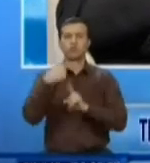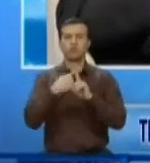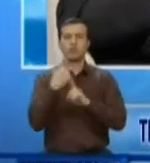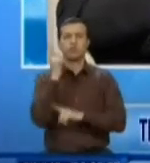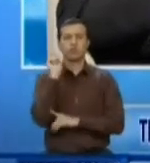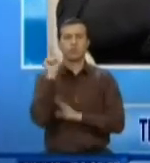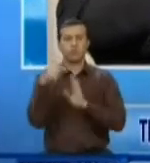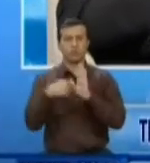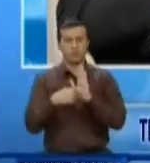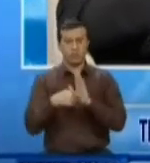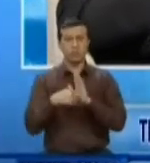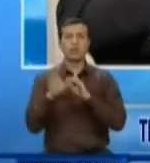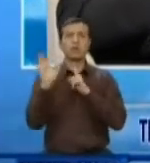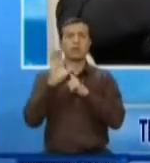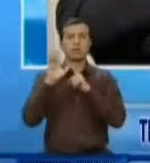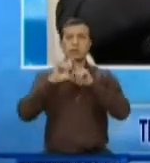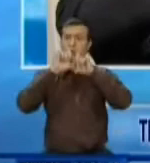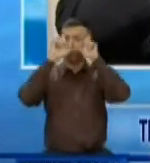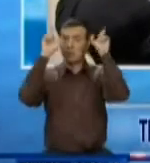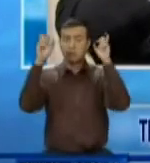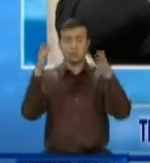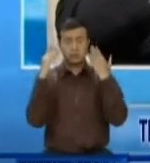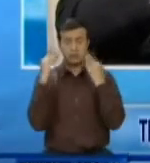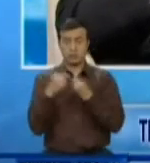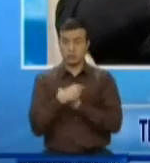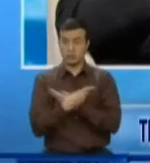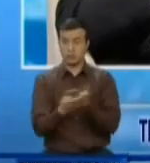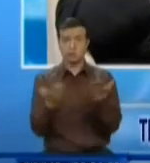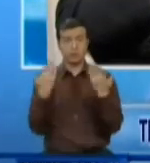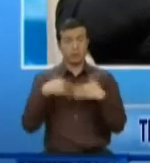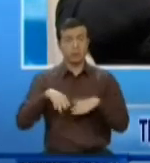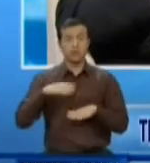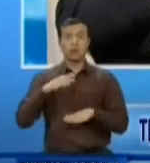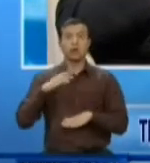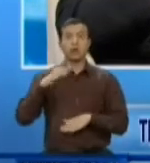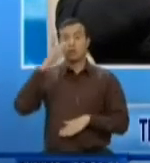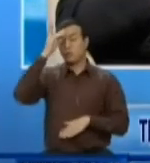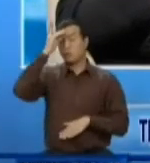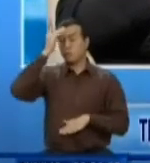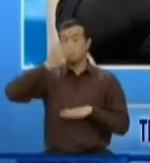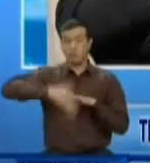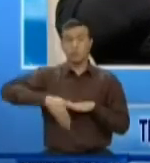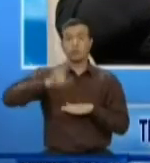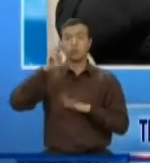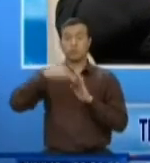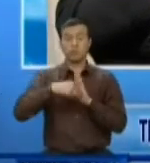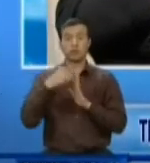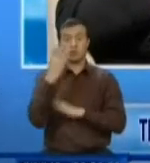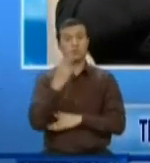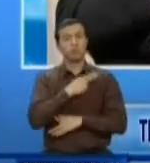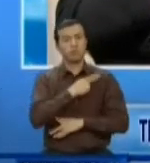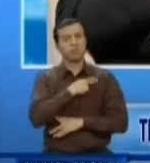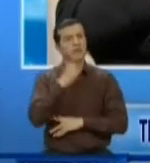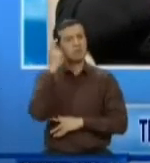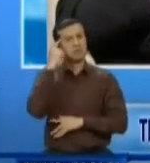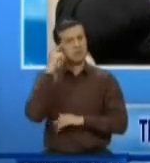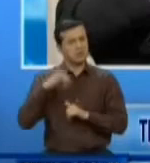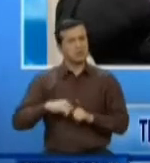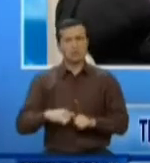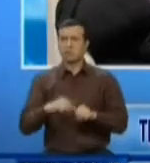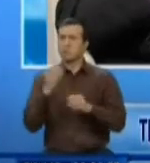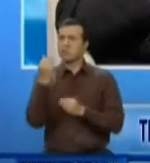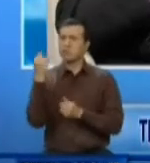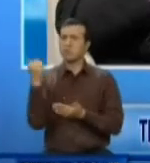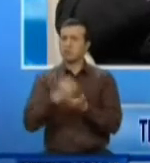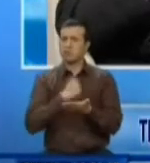capital de las empresas de guayaquil no tema que se derogó en 2014 pero la universidad insiste en que está vigente y lo sigue